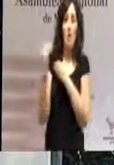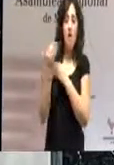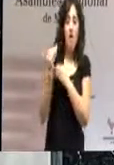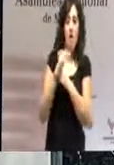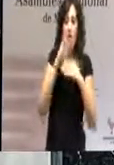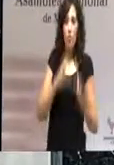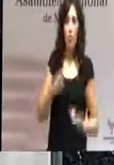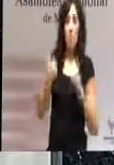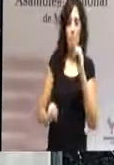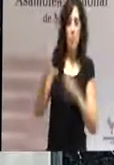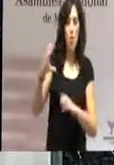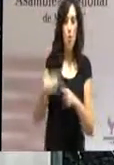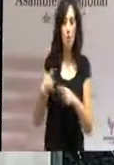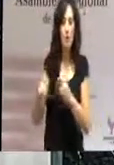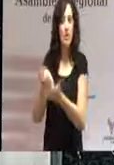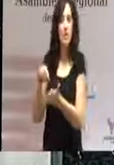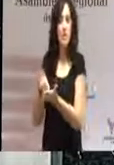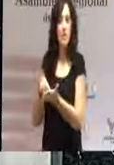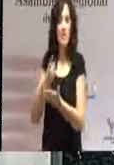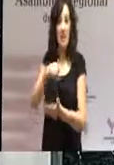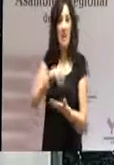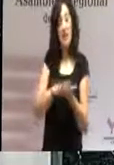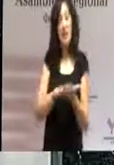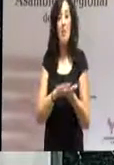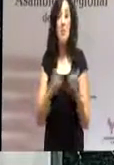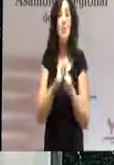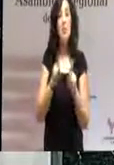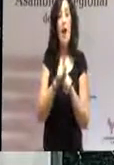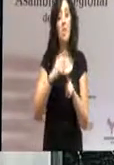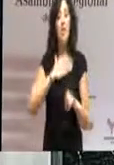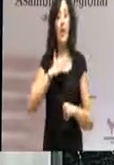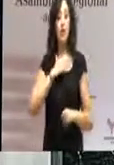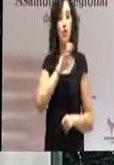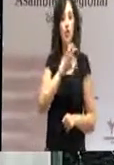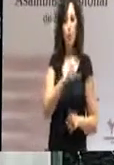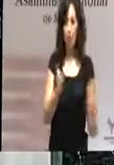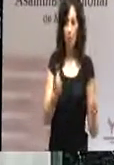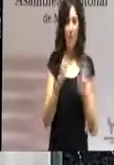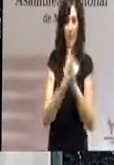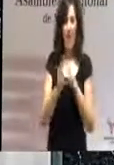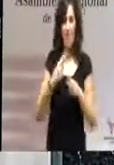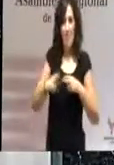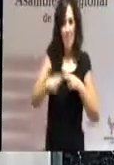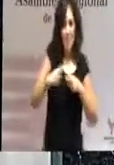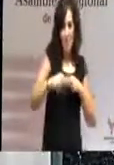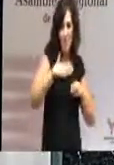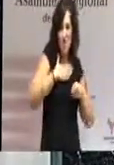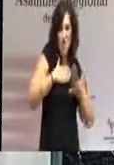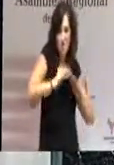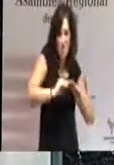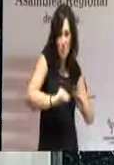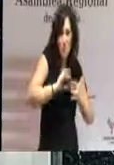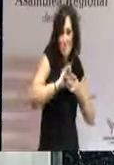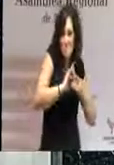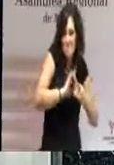por patriotismo, lo hacen por partidismo. La renta per cápita es